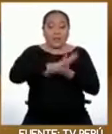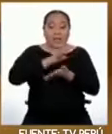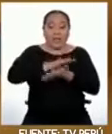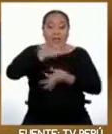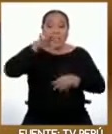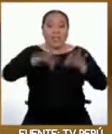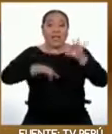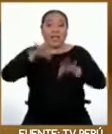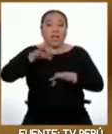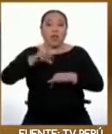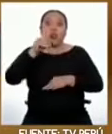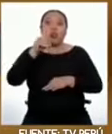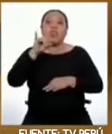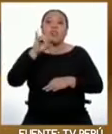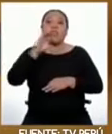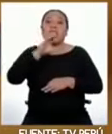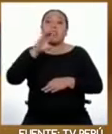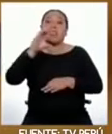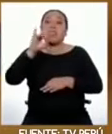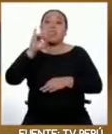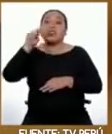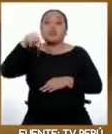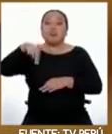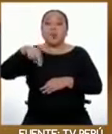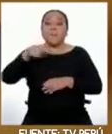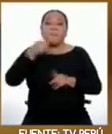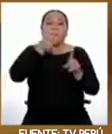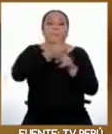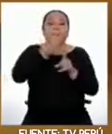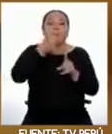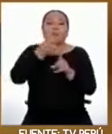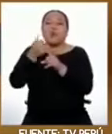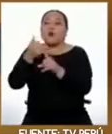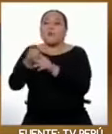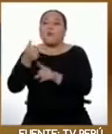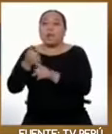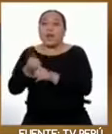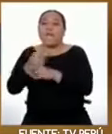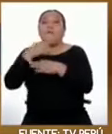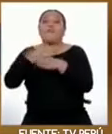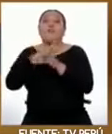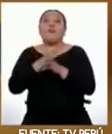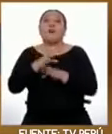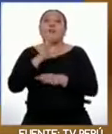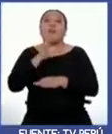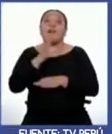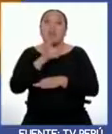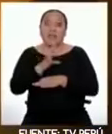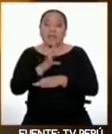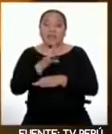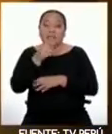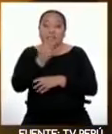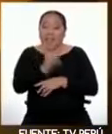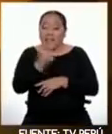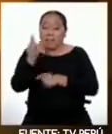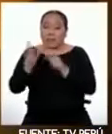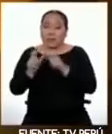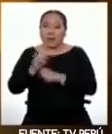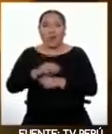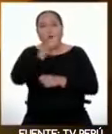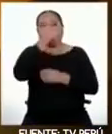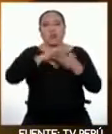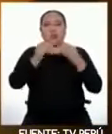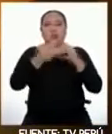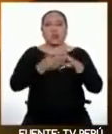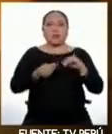teatral, nos referimos a la manera particular de hablar de los personajes. Pensemos en otra historia. Imaginemos